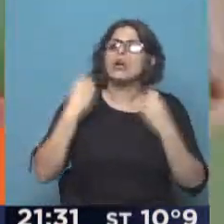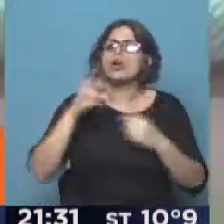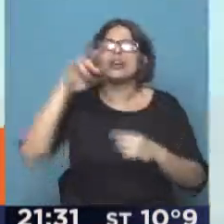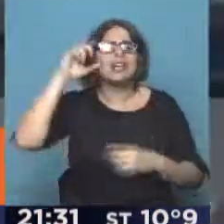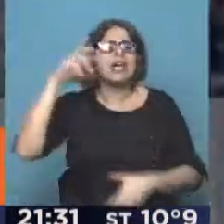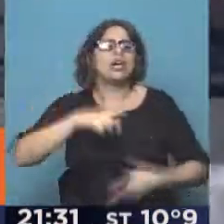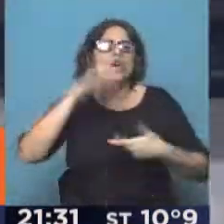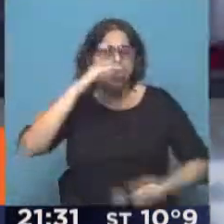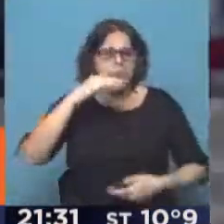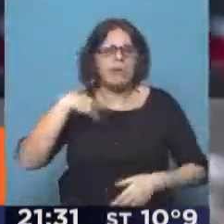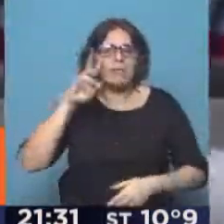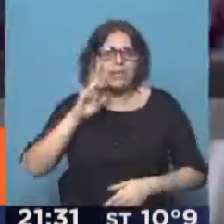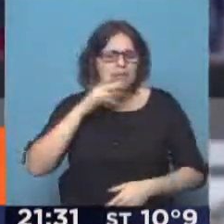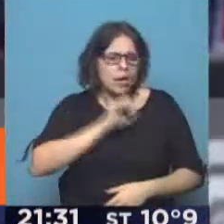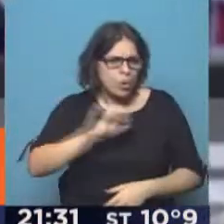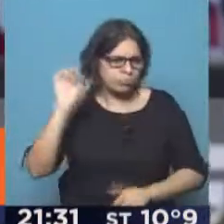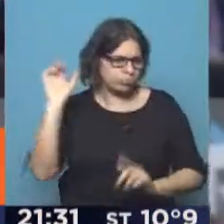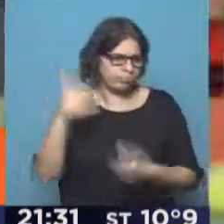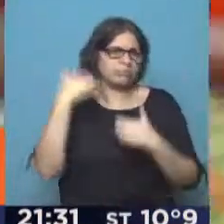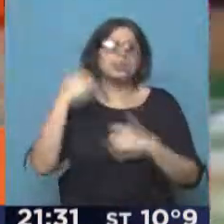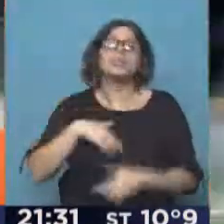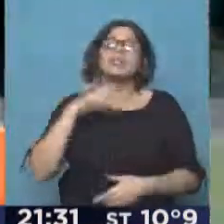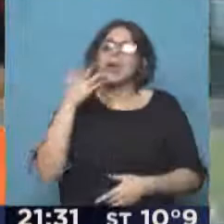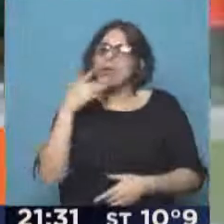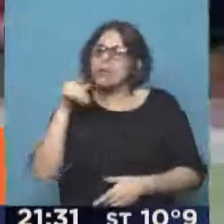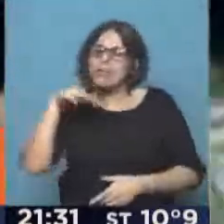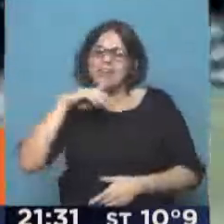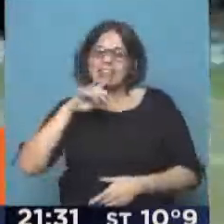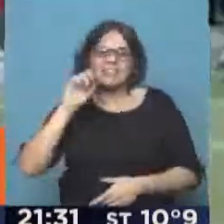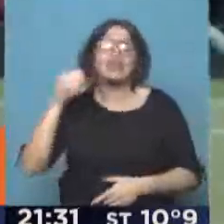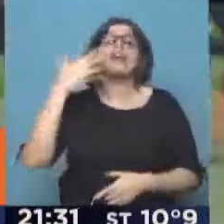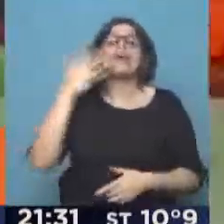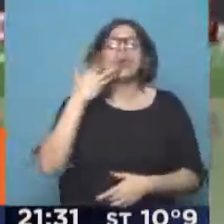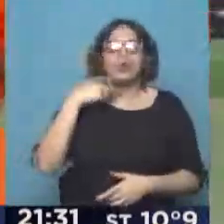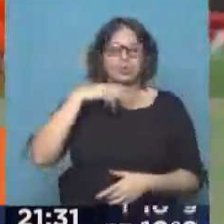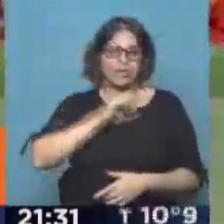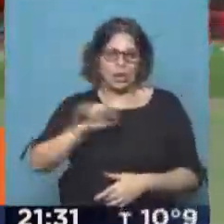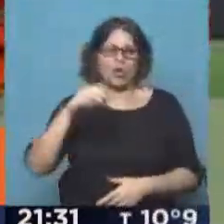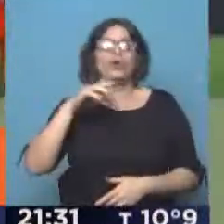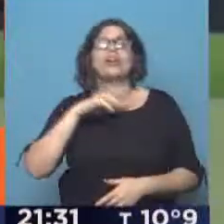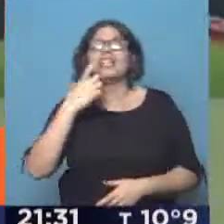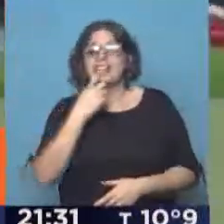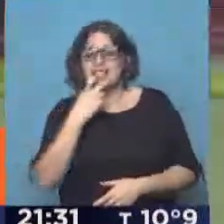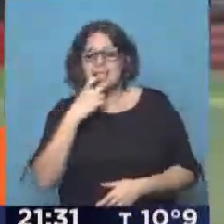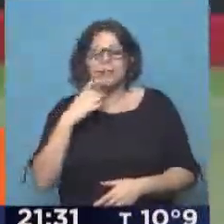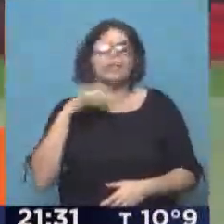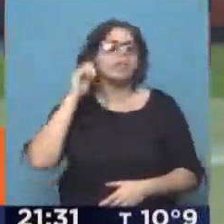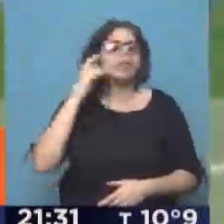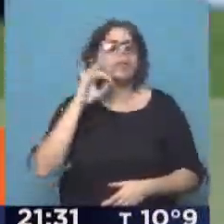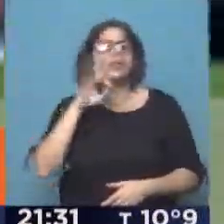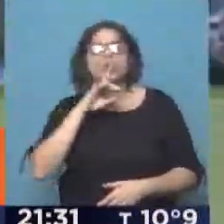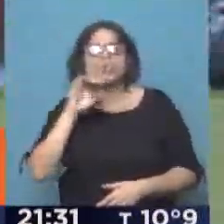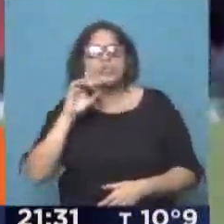qué golazo, observá. Ese es el gol que te gusta a vos, el de River, el de Driussi arriba,